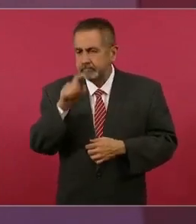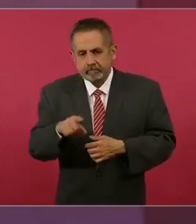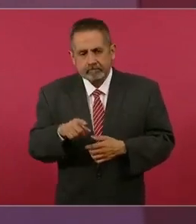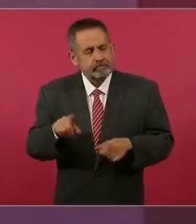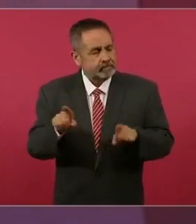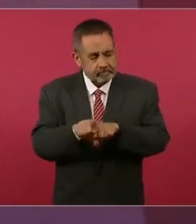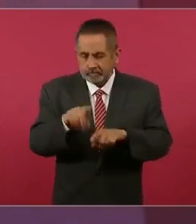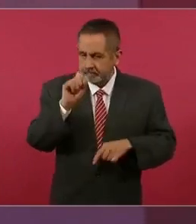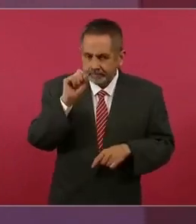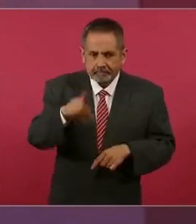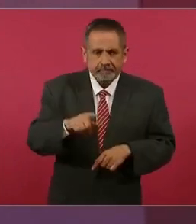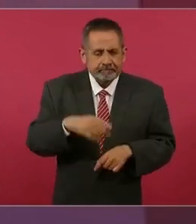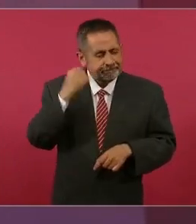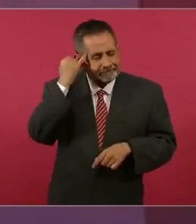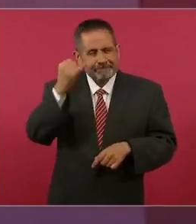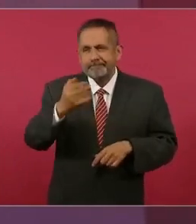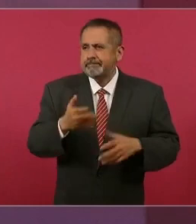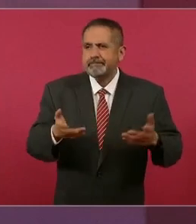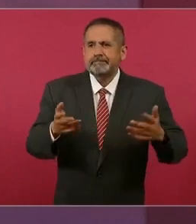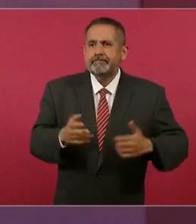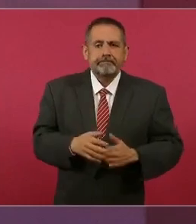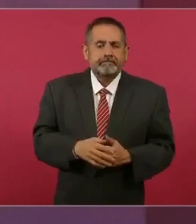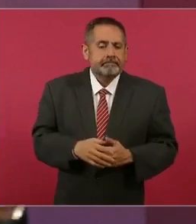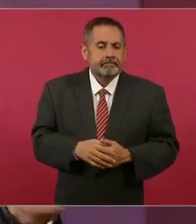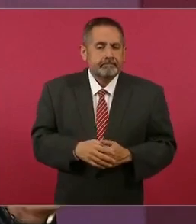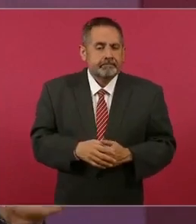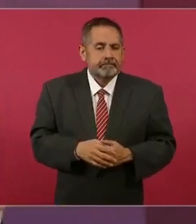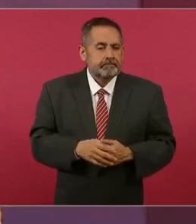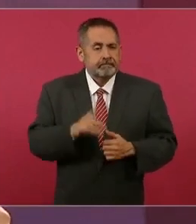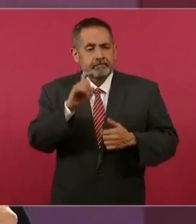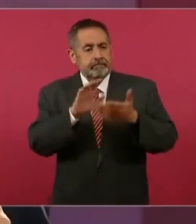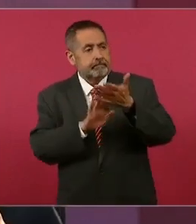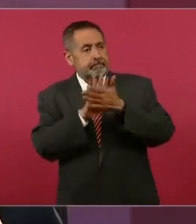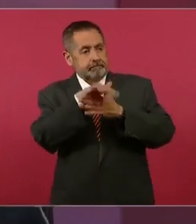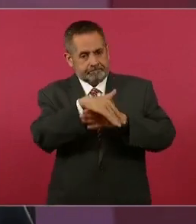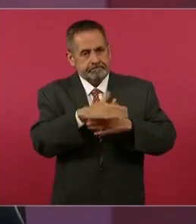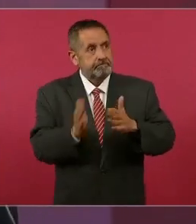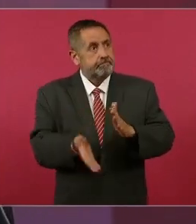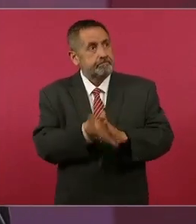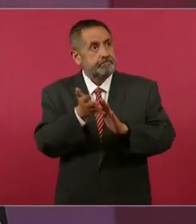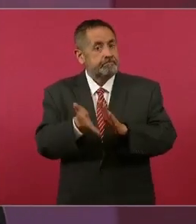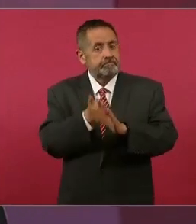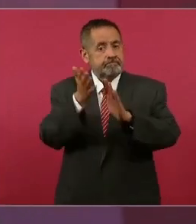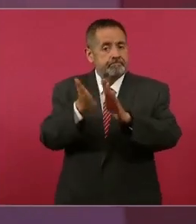lo mismo, imagínense, se hace una presa,